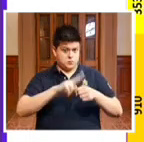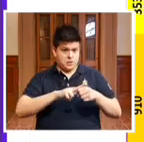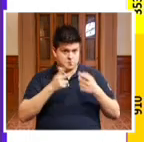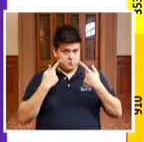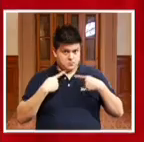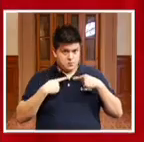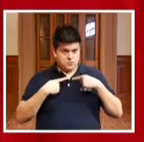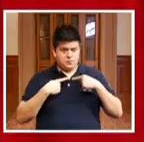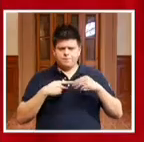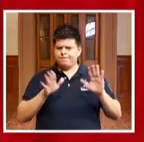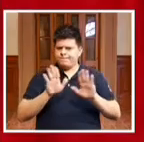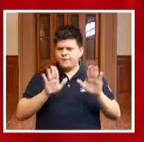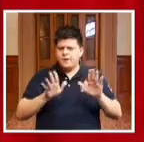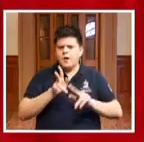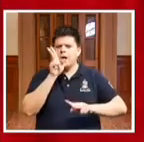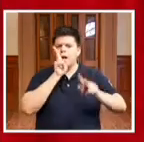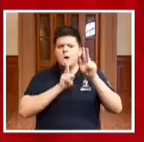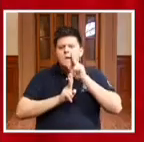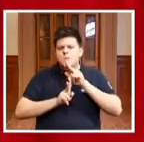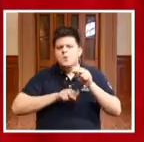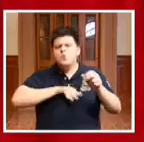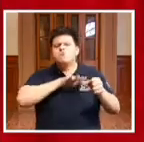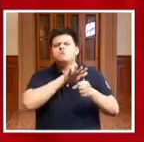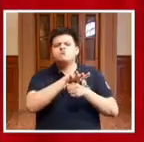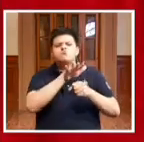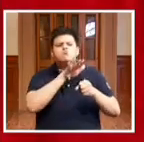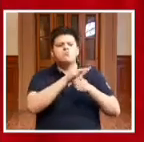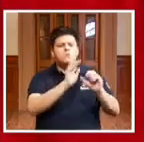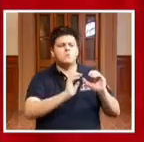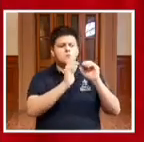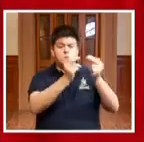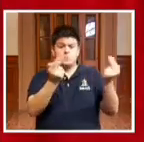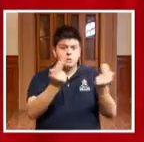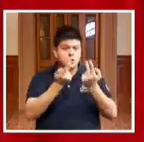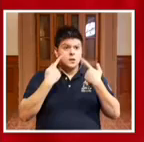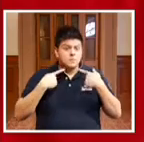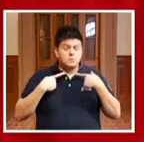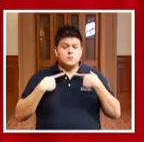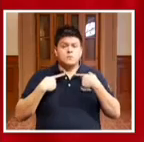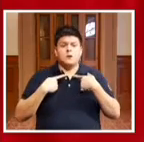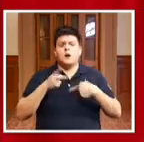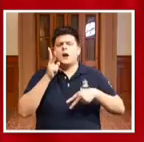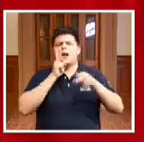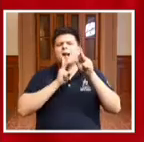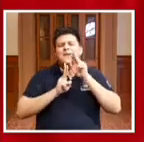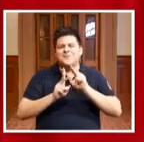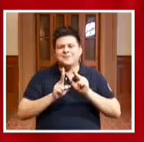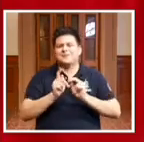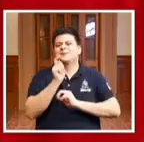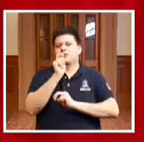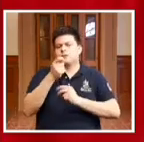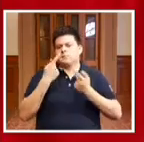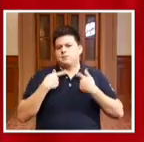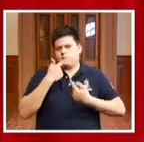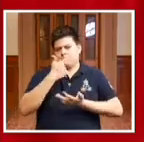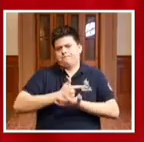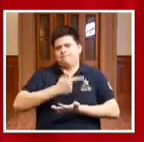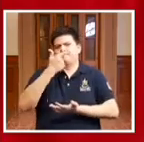el tipo de paciente y el tipo de cuidado que requiere este paciente, es decir, son pacientes graves.